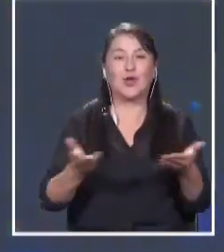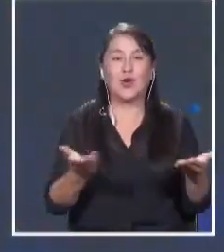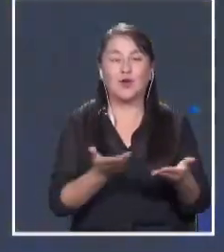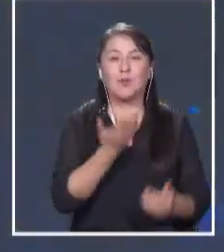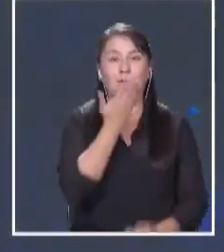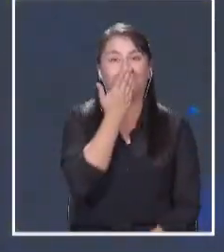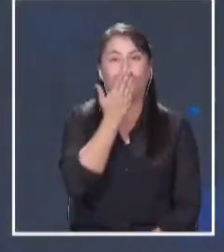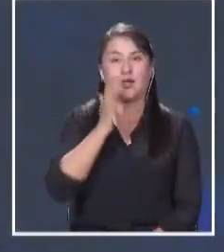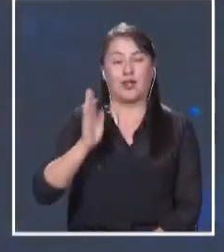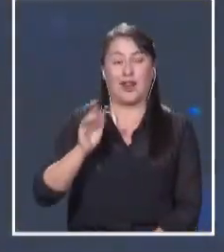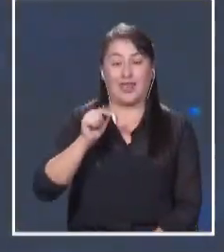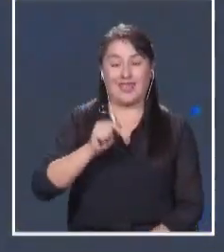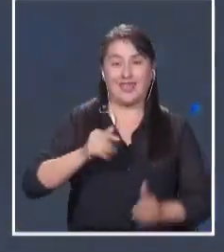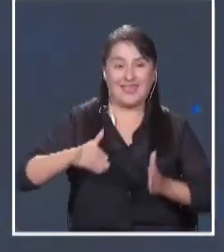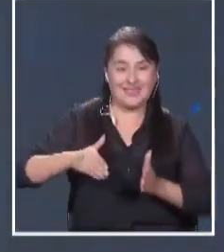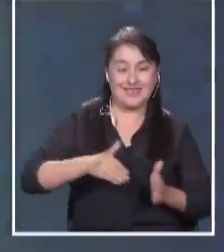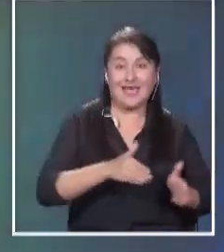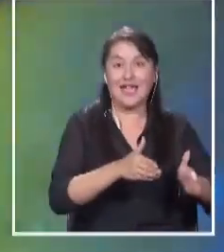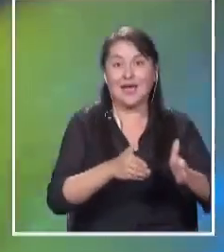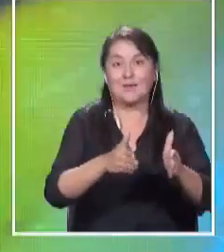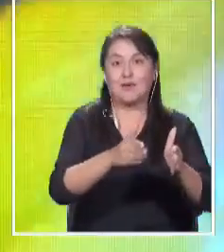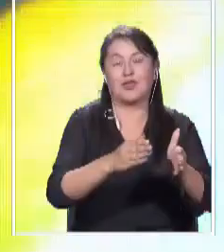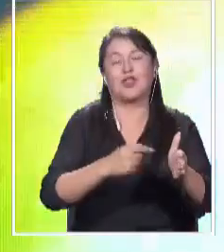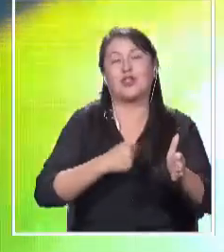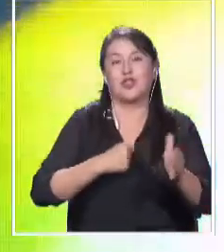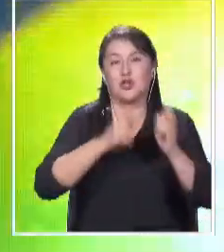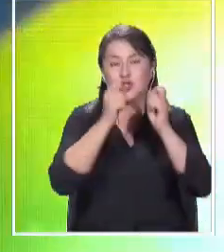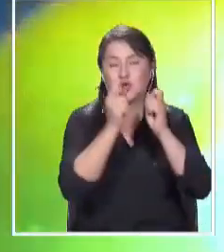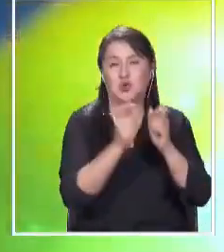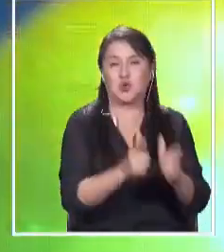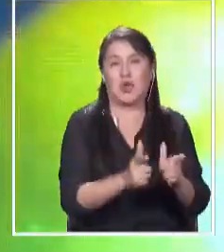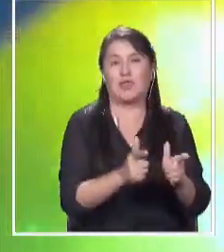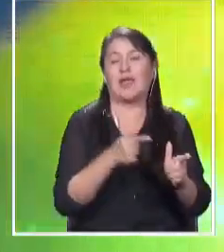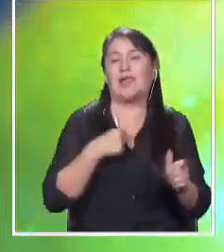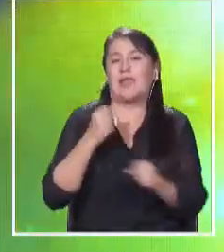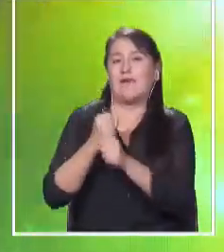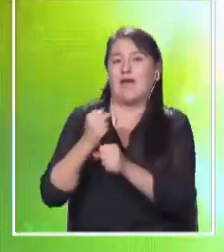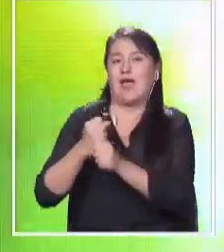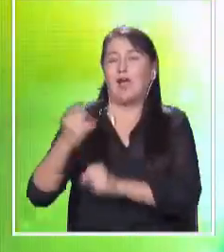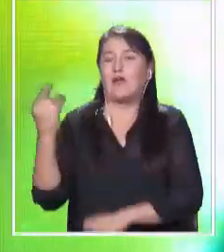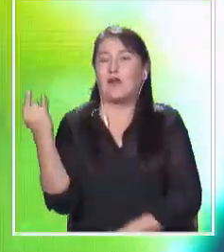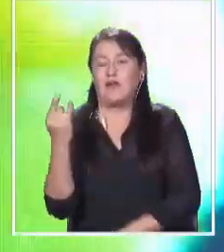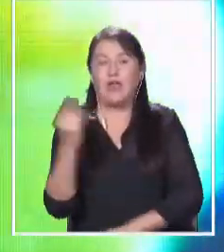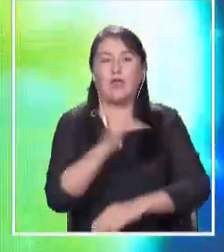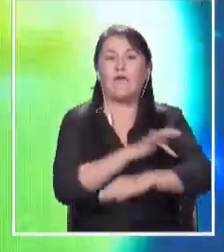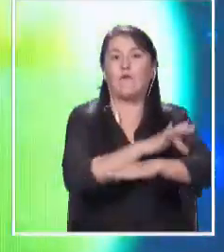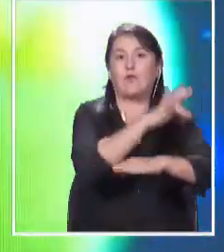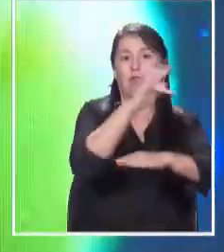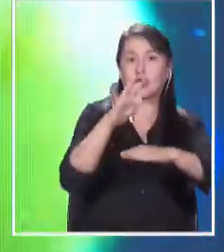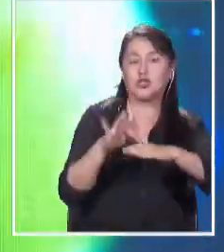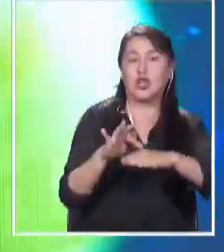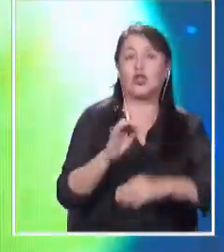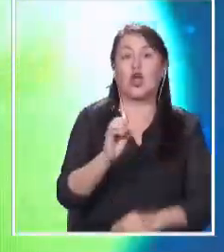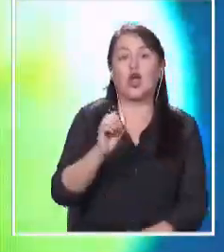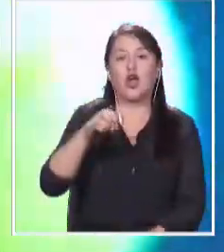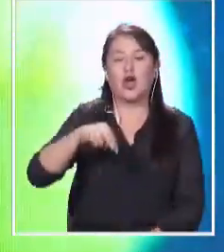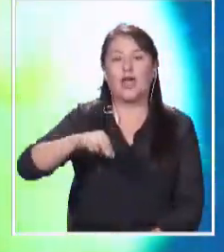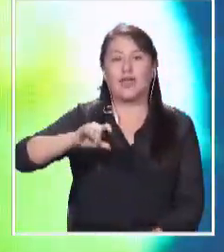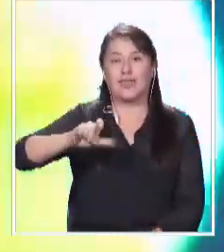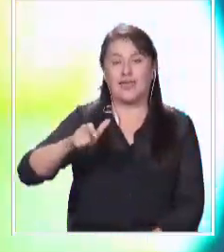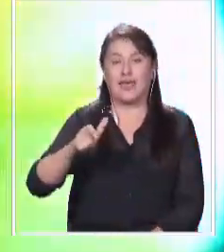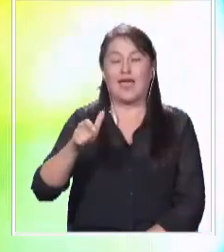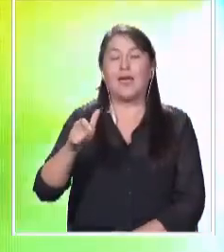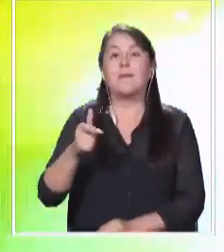en ese camino tuve muchísima suerte porque he trabajado con universidades, fundaciones, ONGs que me han dado la oportunidad de